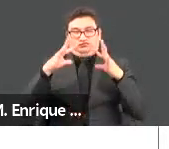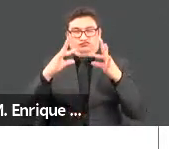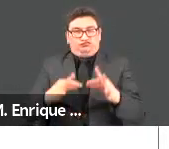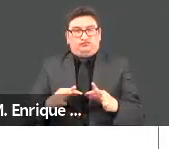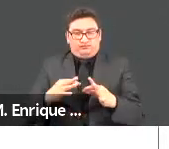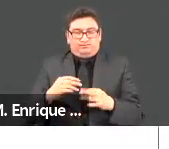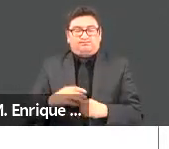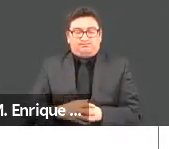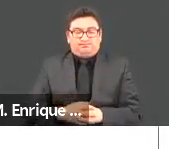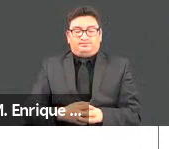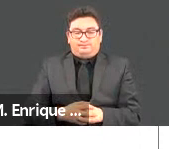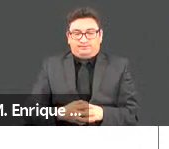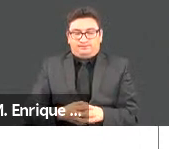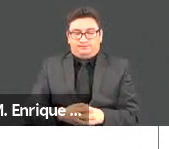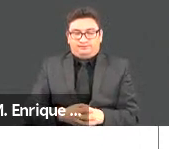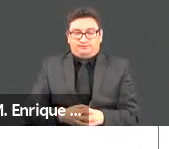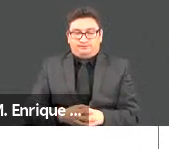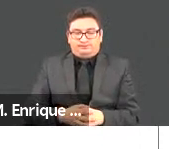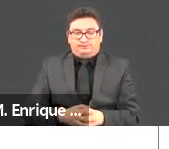Federación. Bien.